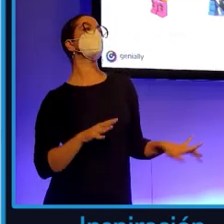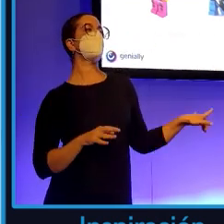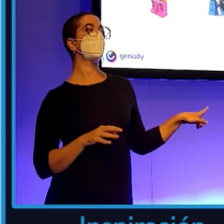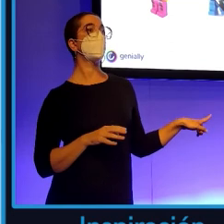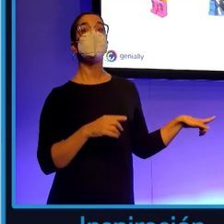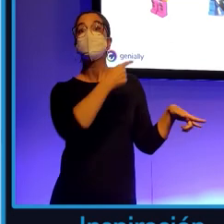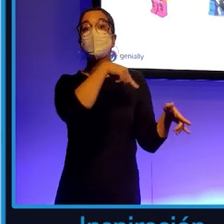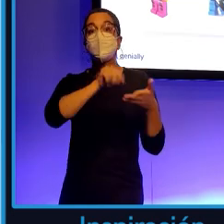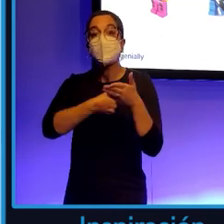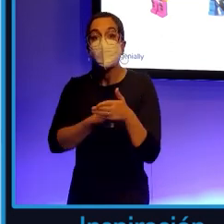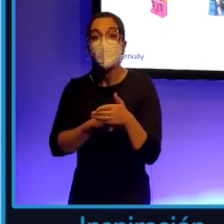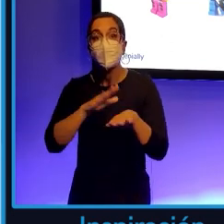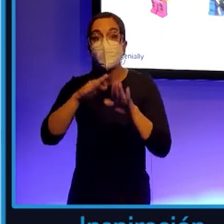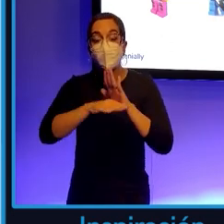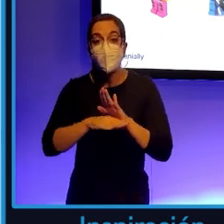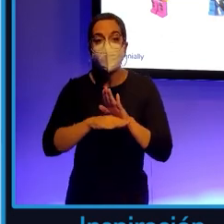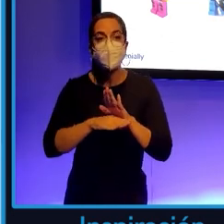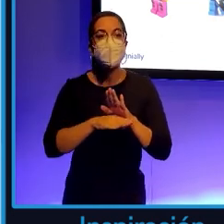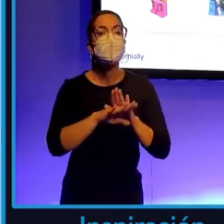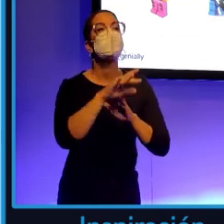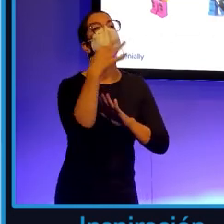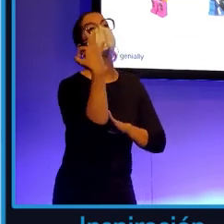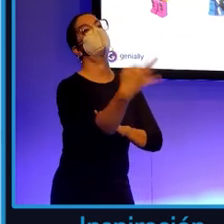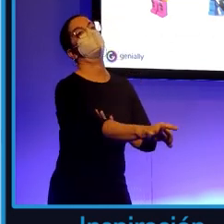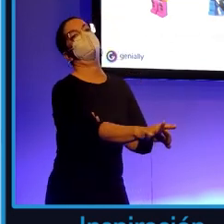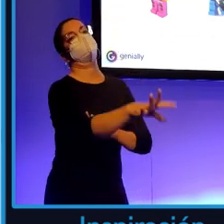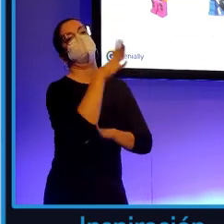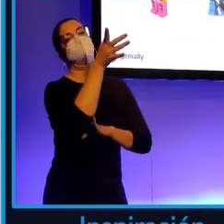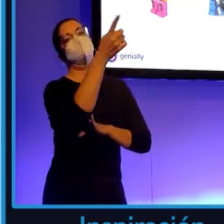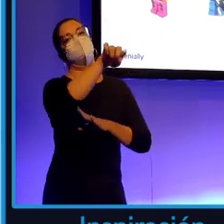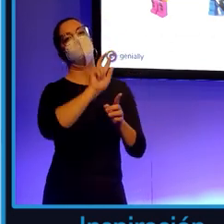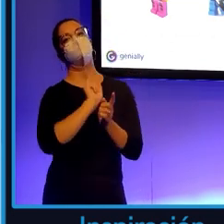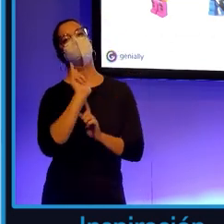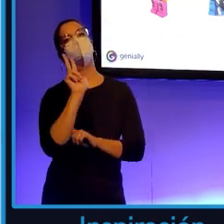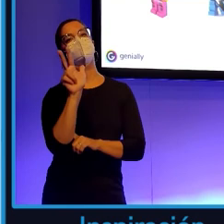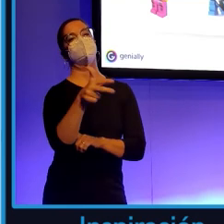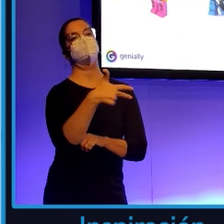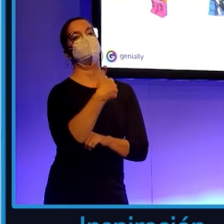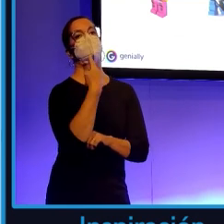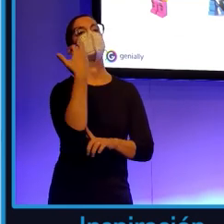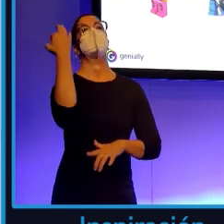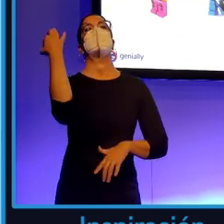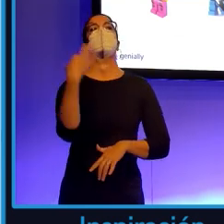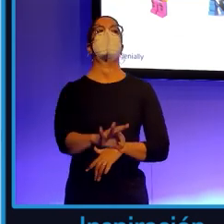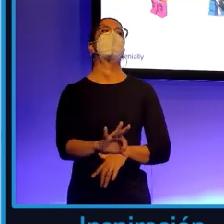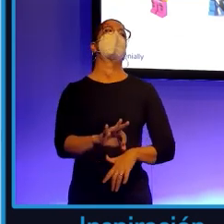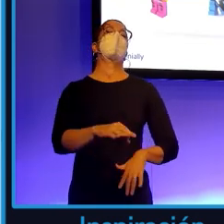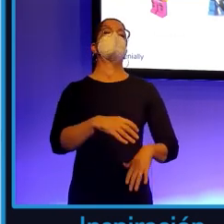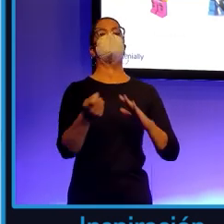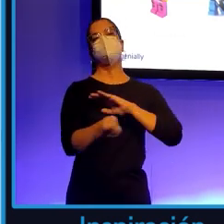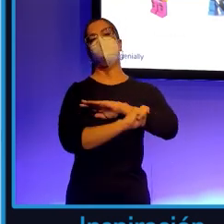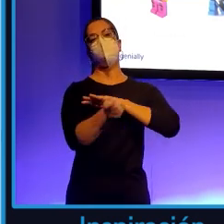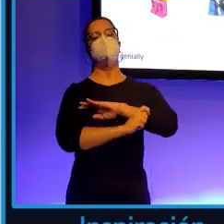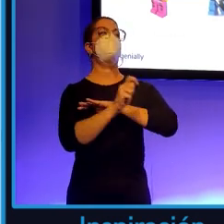ser el 760 puesto claro por eso hicieron lógico pues arrancamos en enero eso es trampa eso es